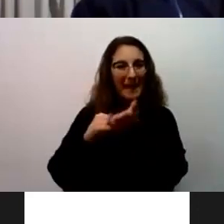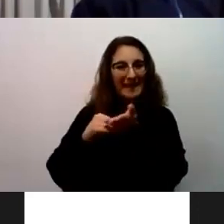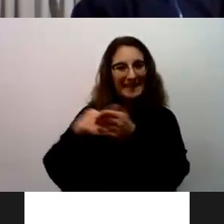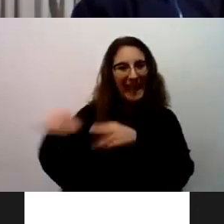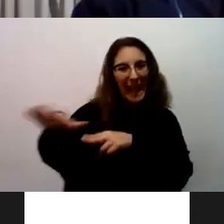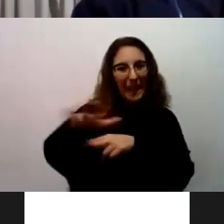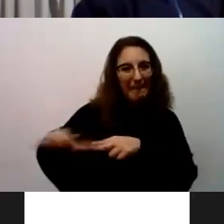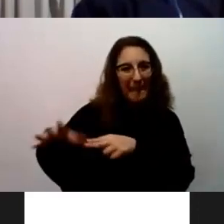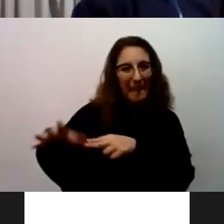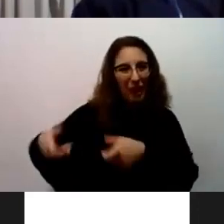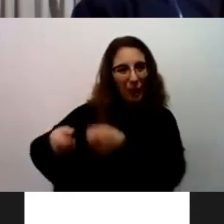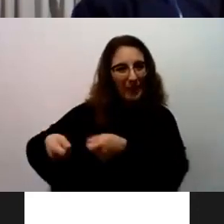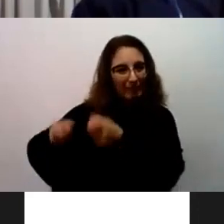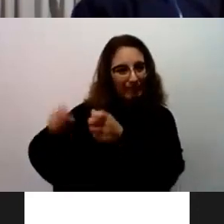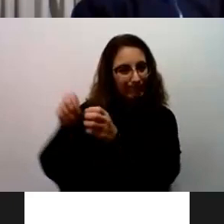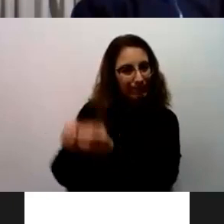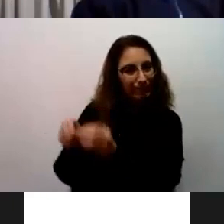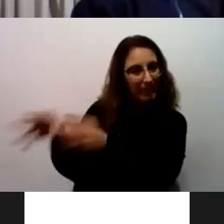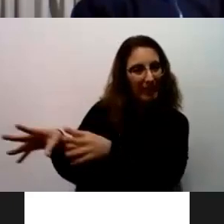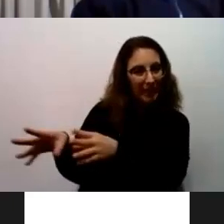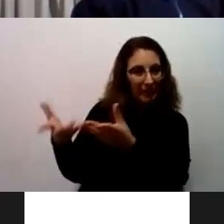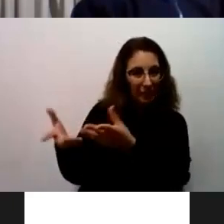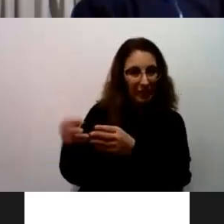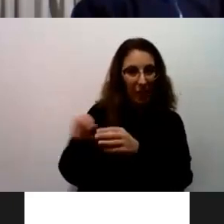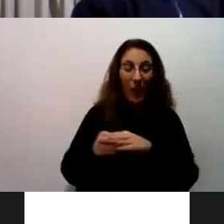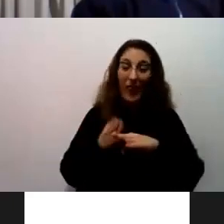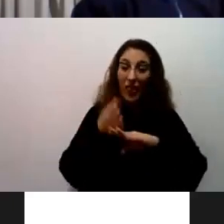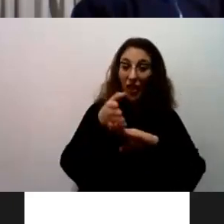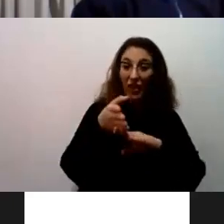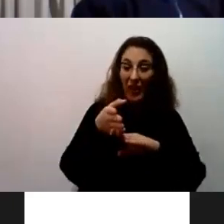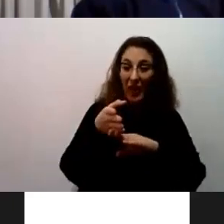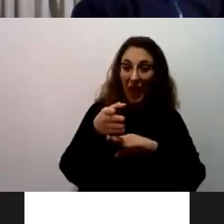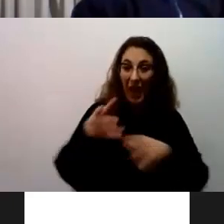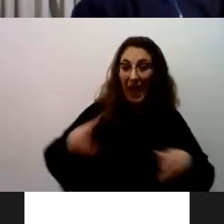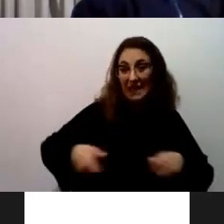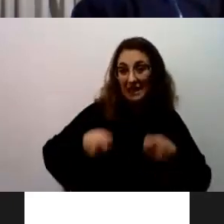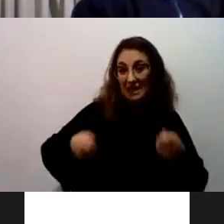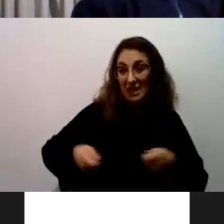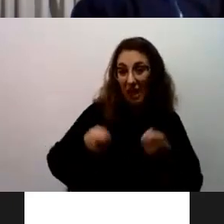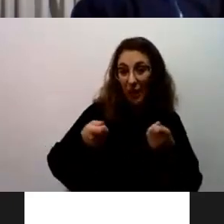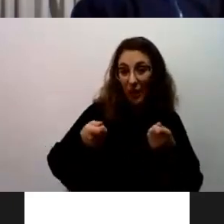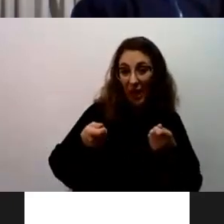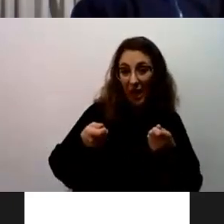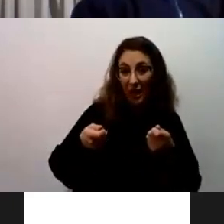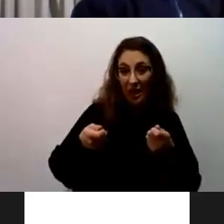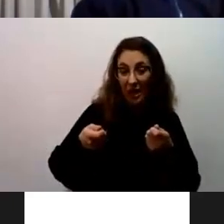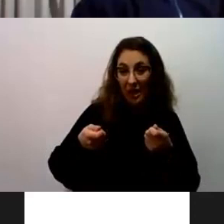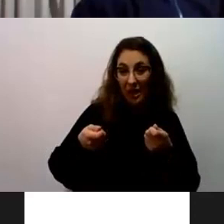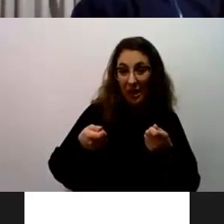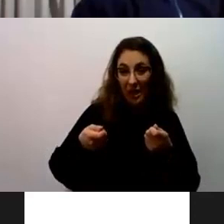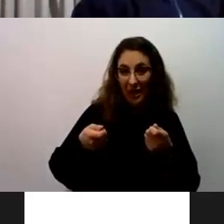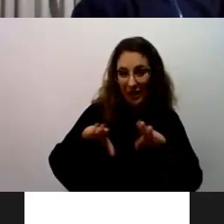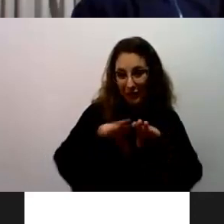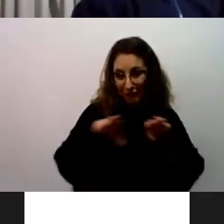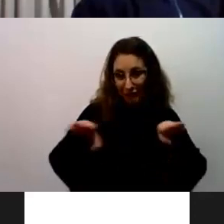desplazarse, ingresa la silla de rueda, nuevamente por un sistema neumático,